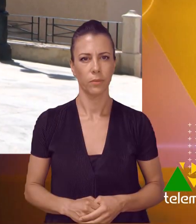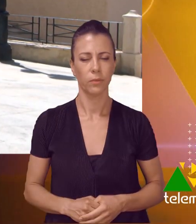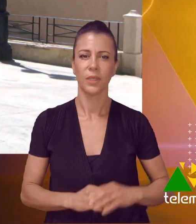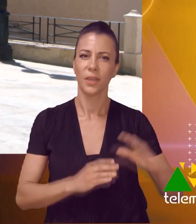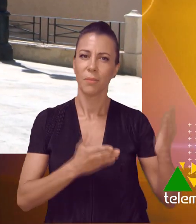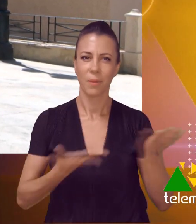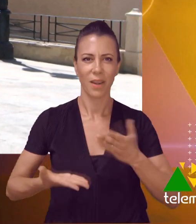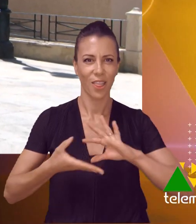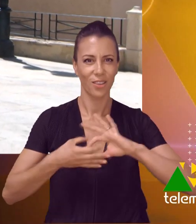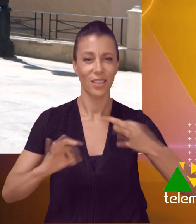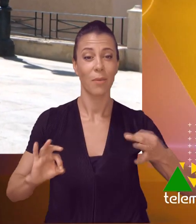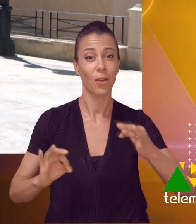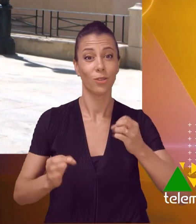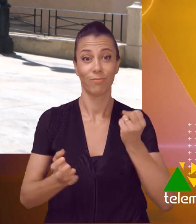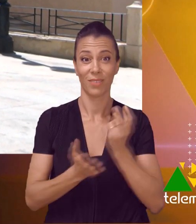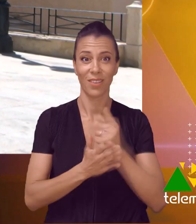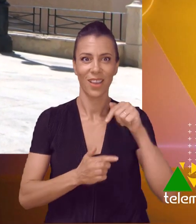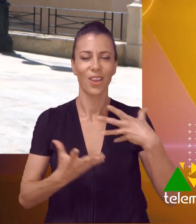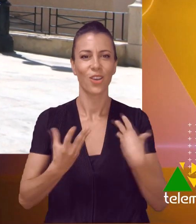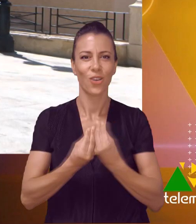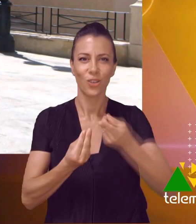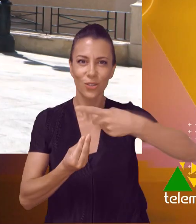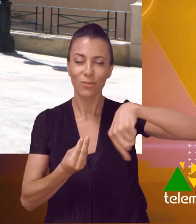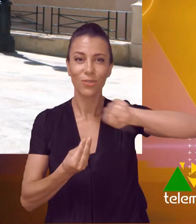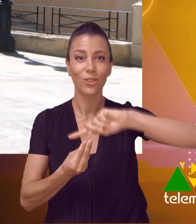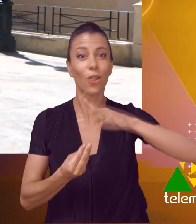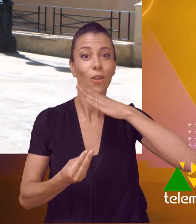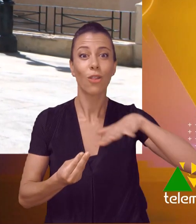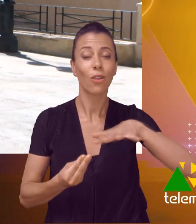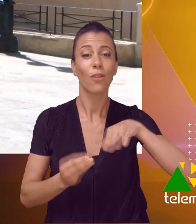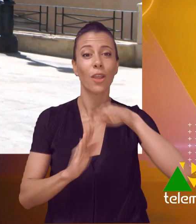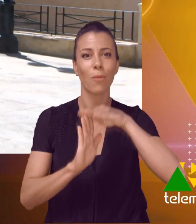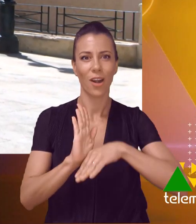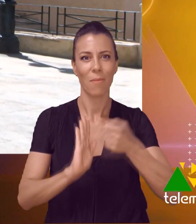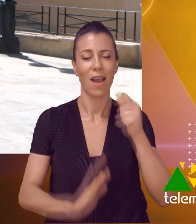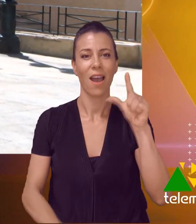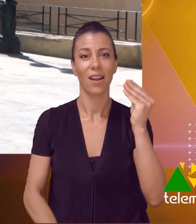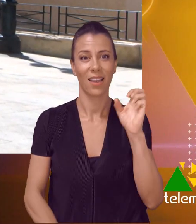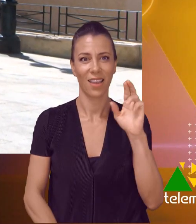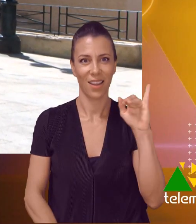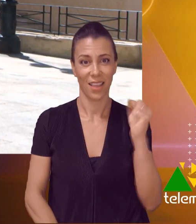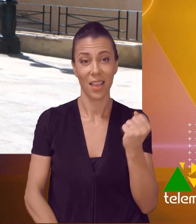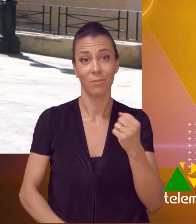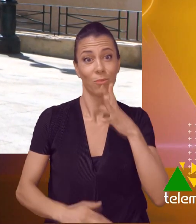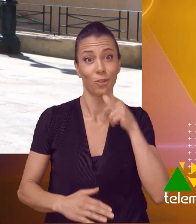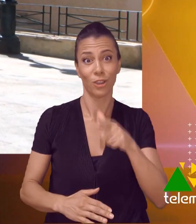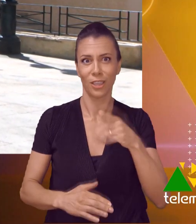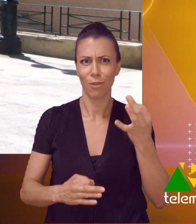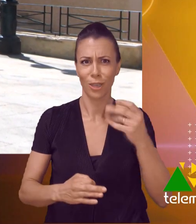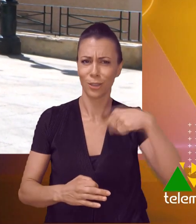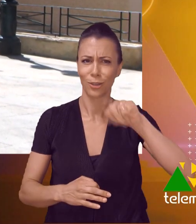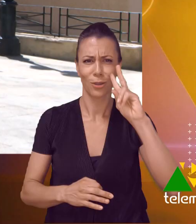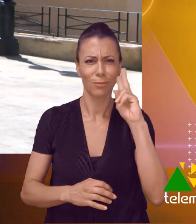Bienvenidos amigos, un día más ya estamos con todos ustedes aquí en nuestra alquería. Seguro que lo han averiguado precisamente por el marco